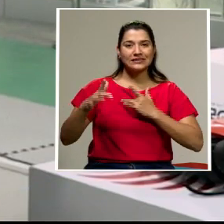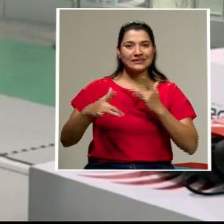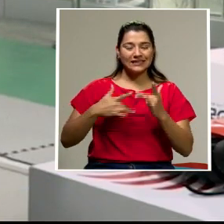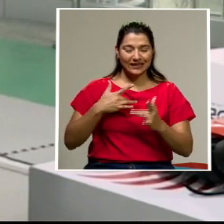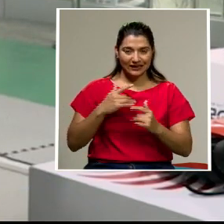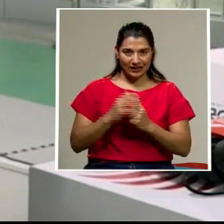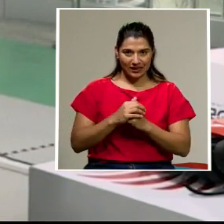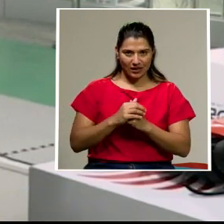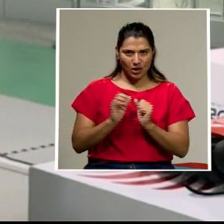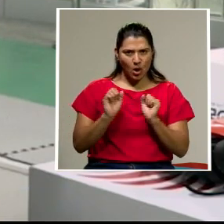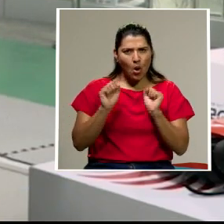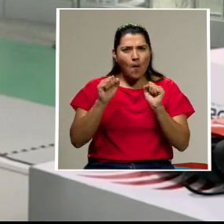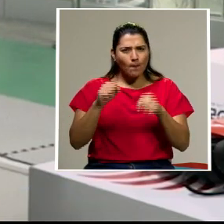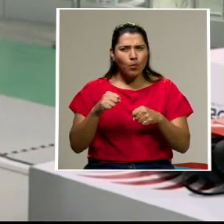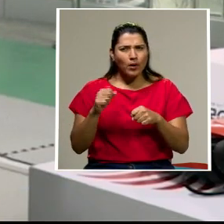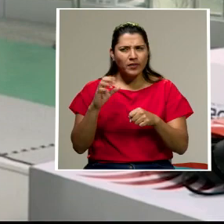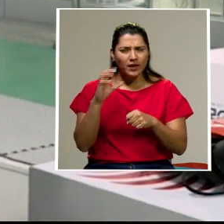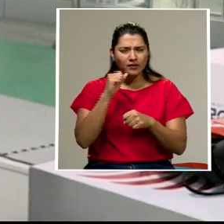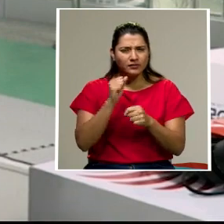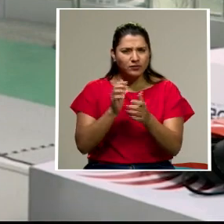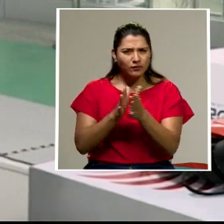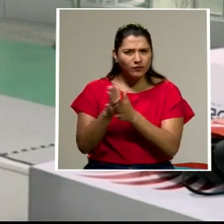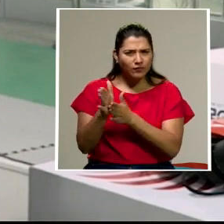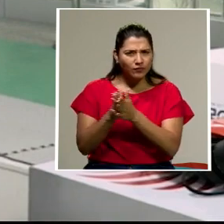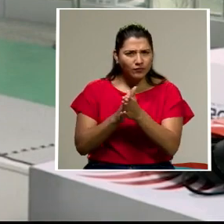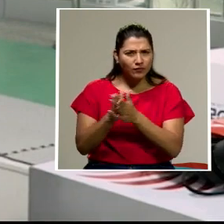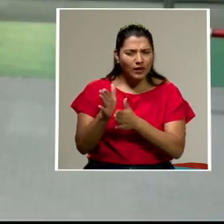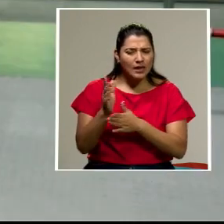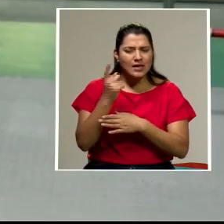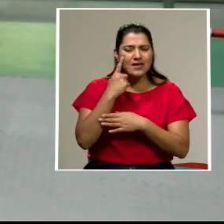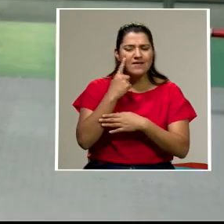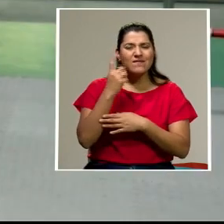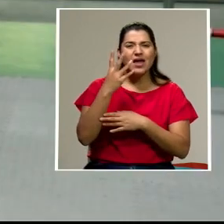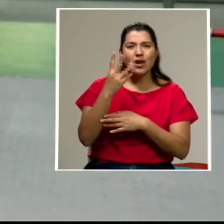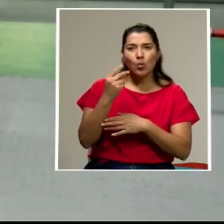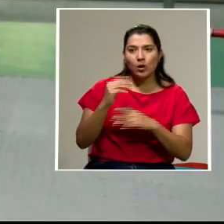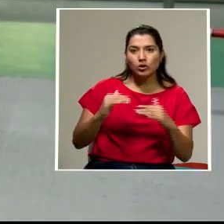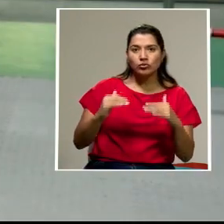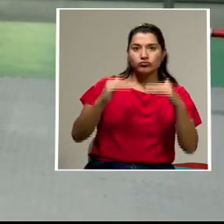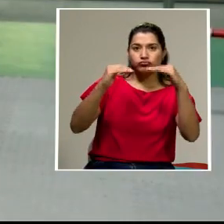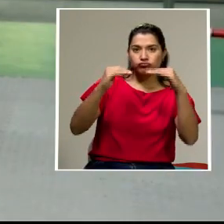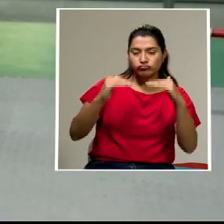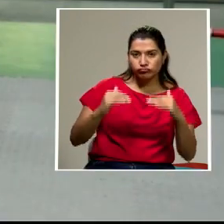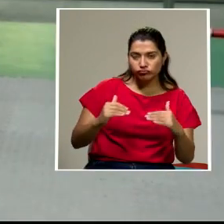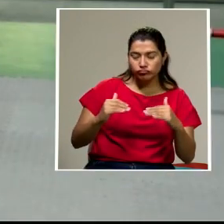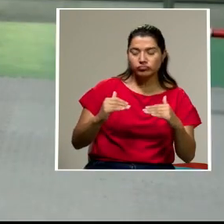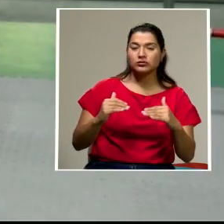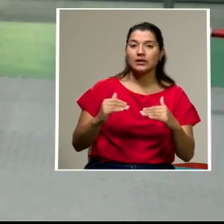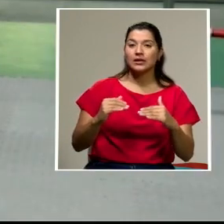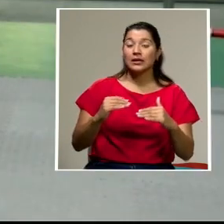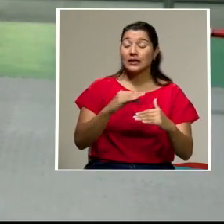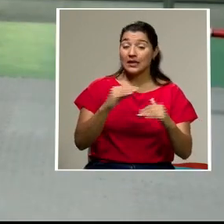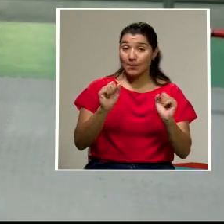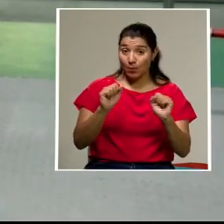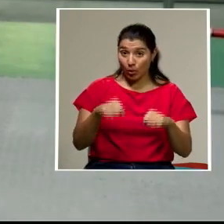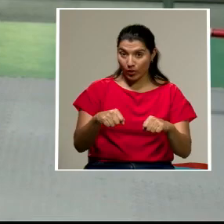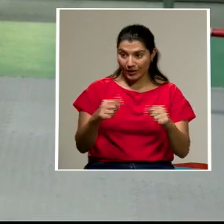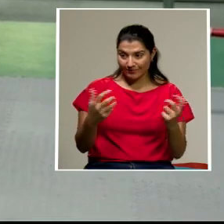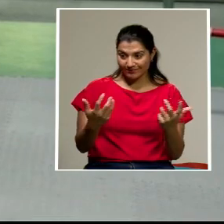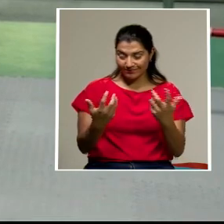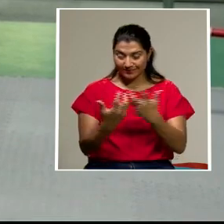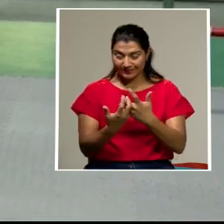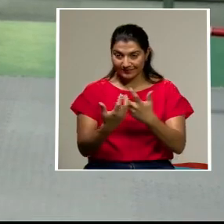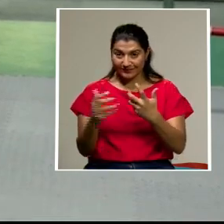Puede predecir la fricción y la altura del suelo para ajustar su altura, ajustar la frecuencia de zancada y adaptarse al terreno.